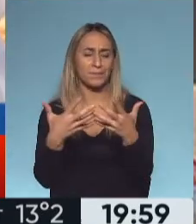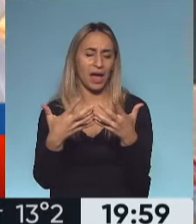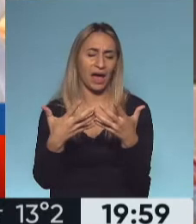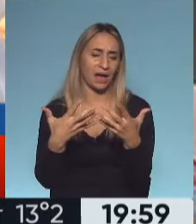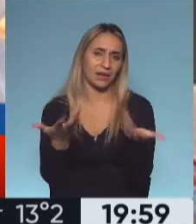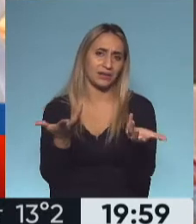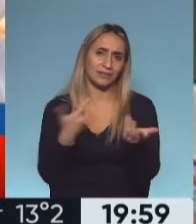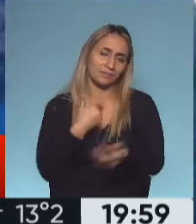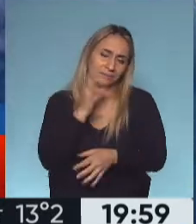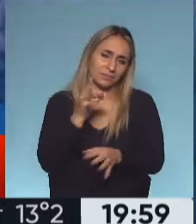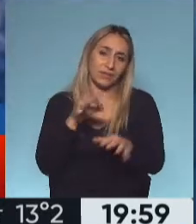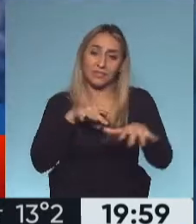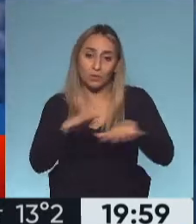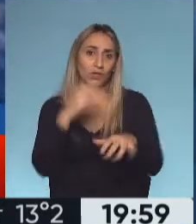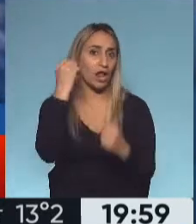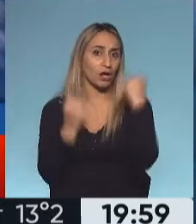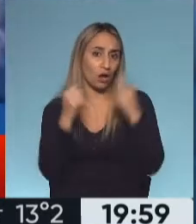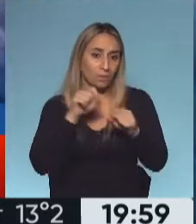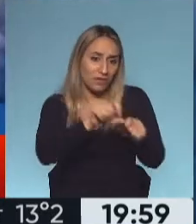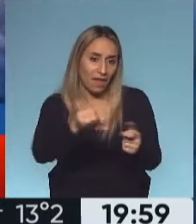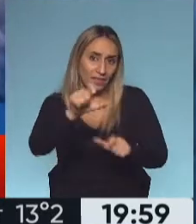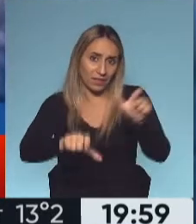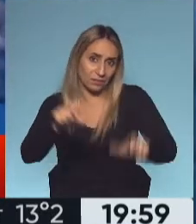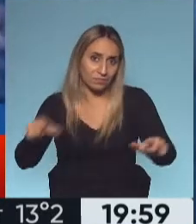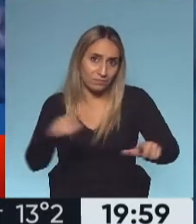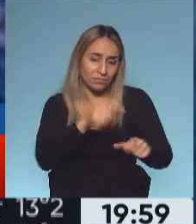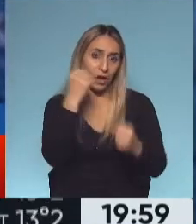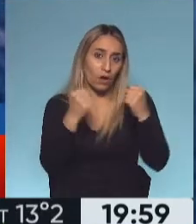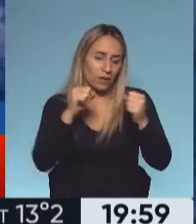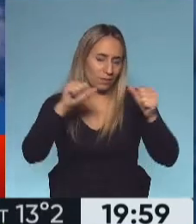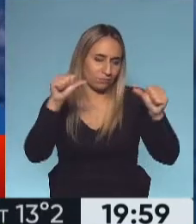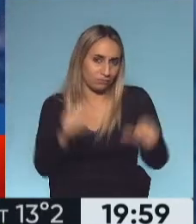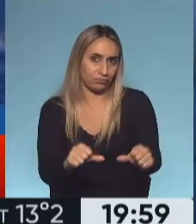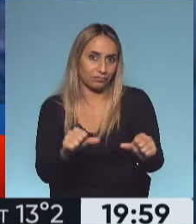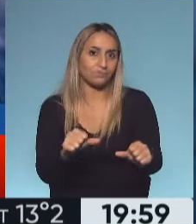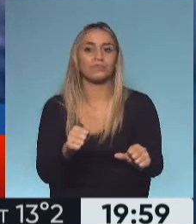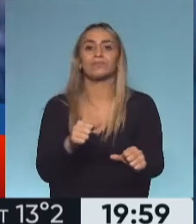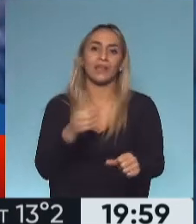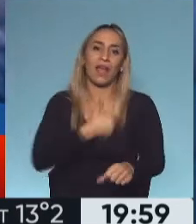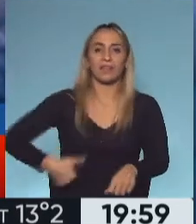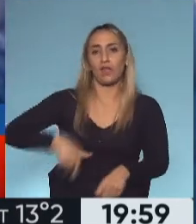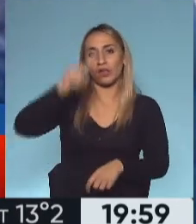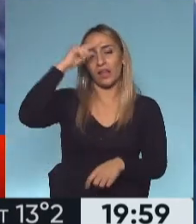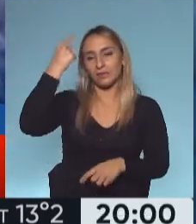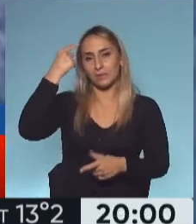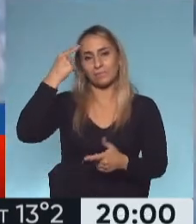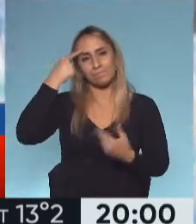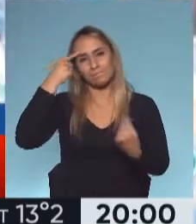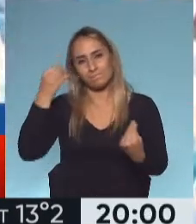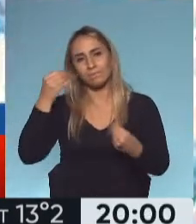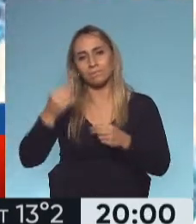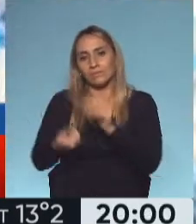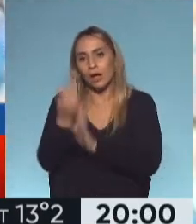ha complicado también la situación económica de muchas vecinas y vecinos, y el Estado Nacional, a partir de poder acceder a estos